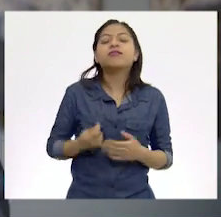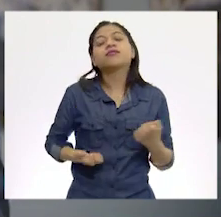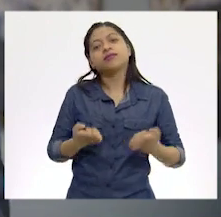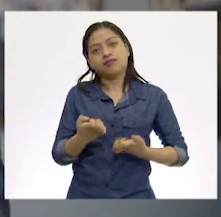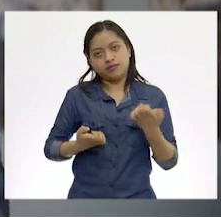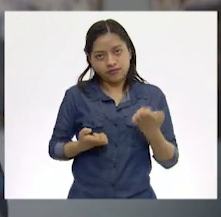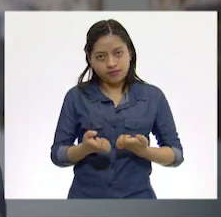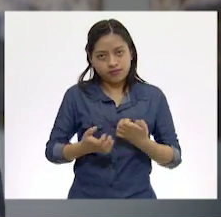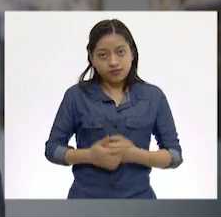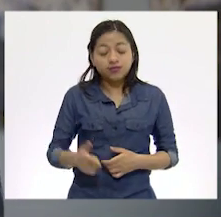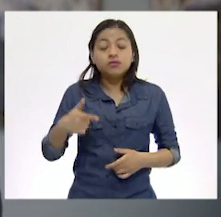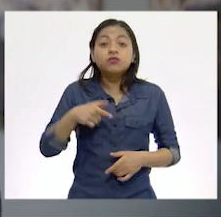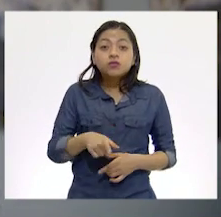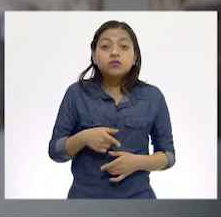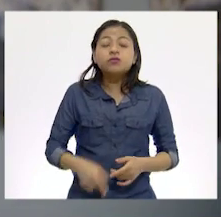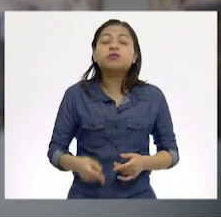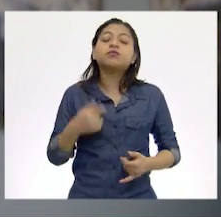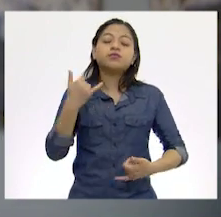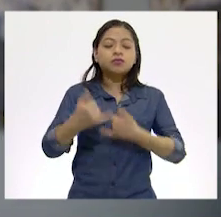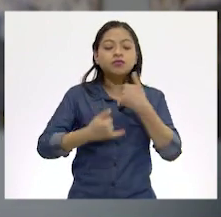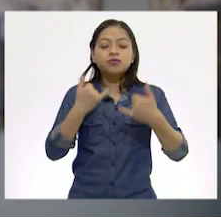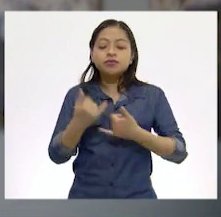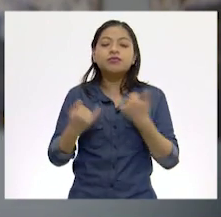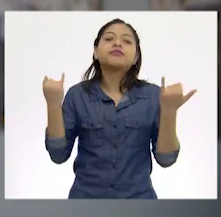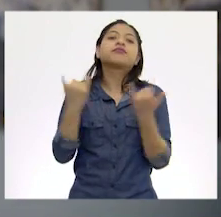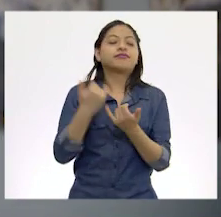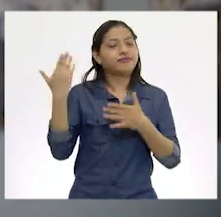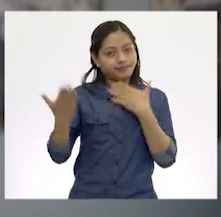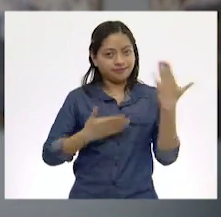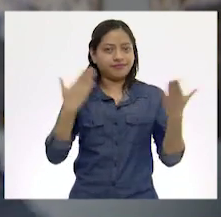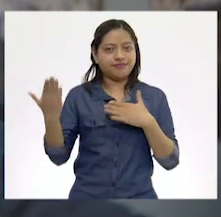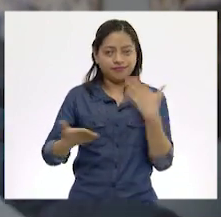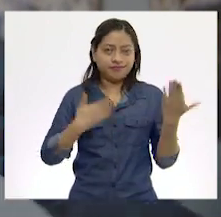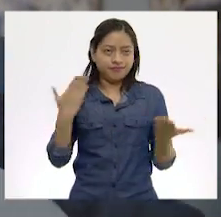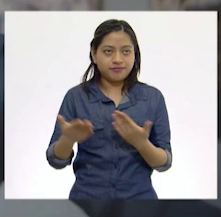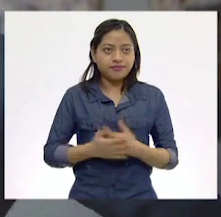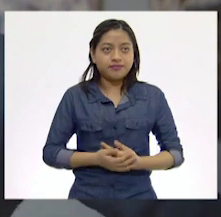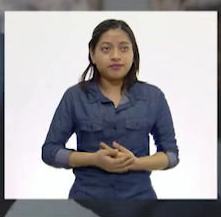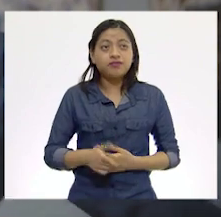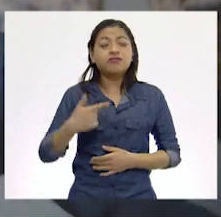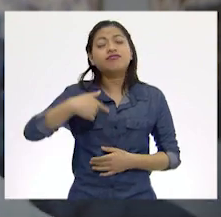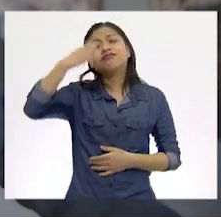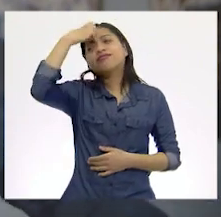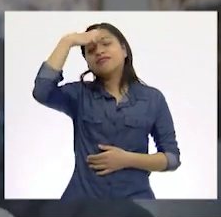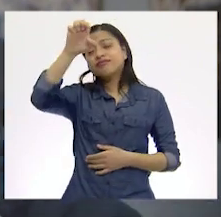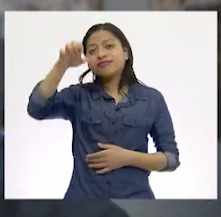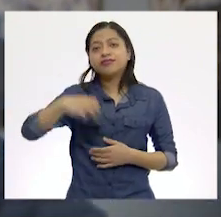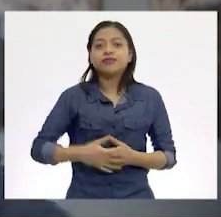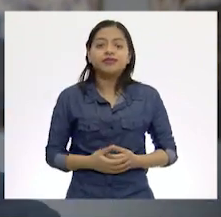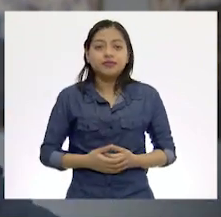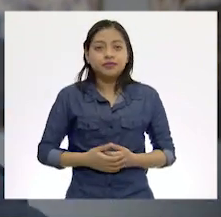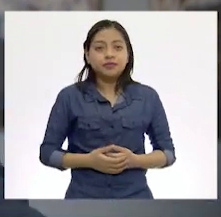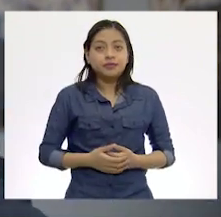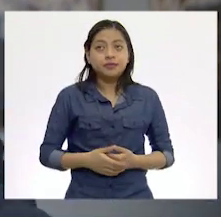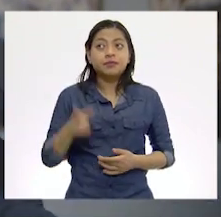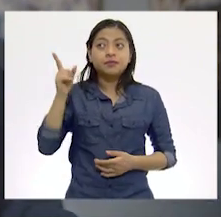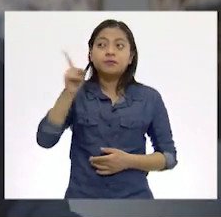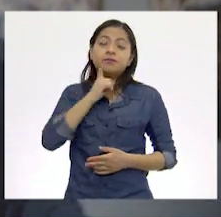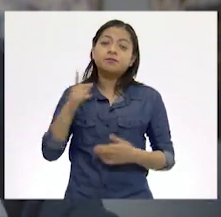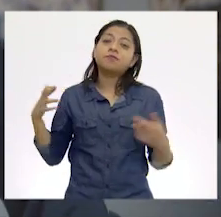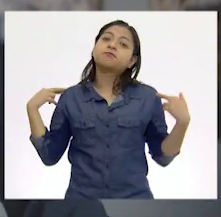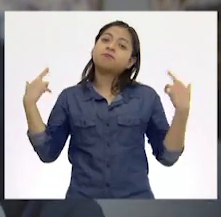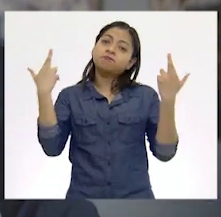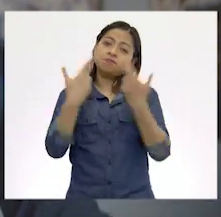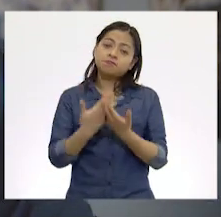que jugar juegos y están muy divertidos. Yo extraño mucho a mi